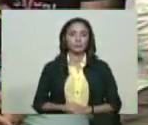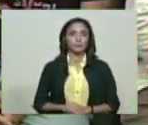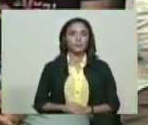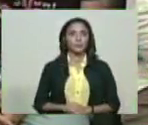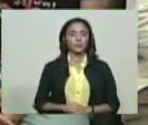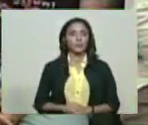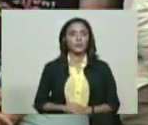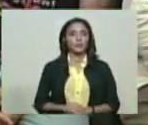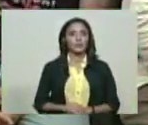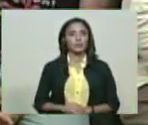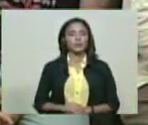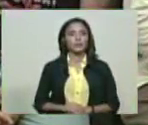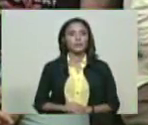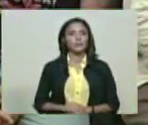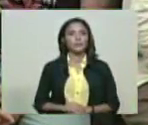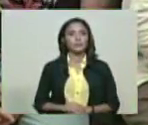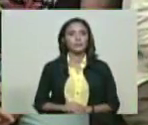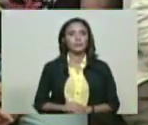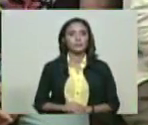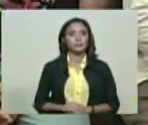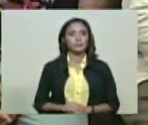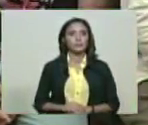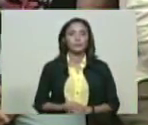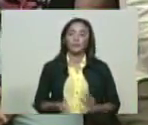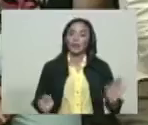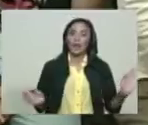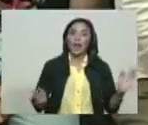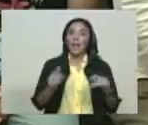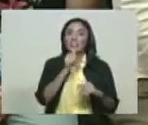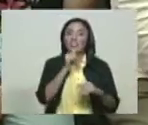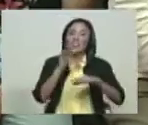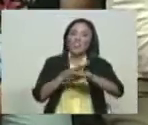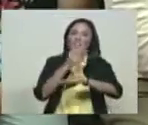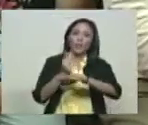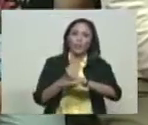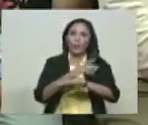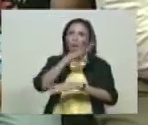n de la santísima trinidad